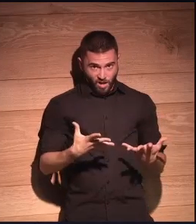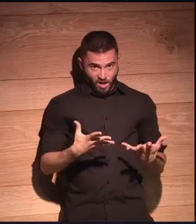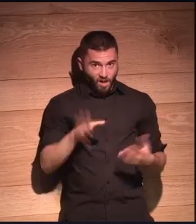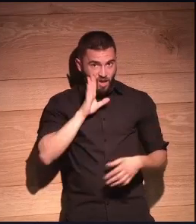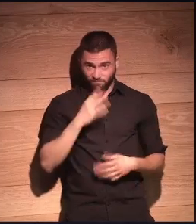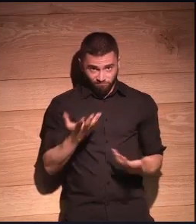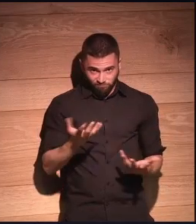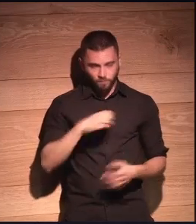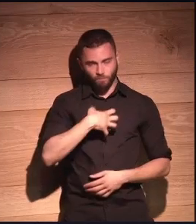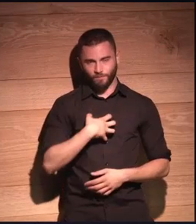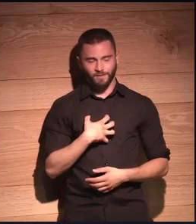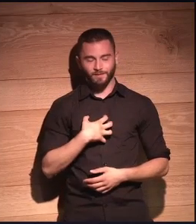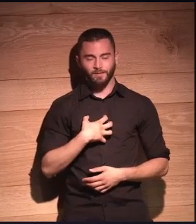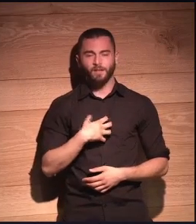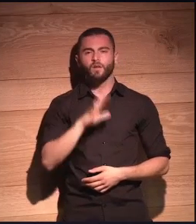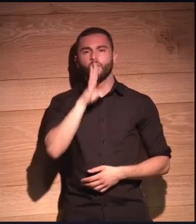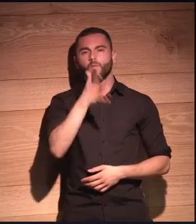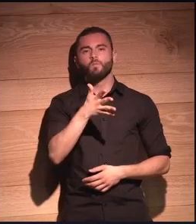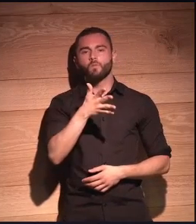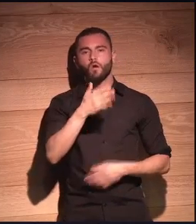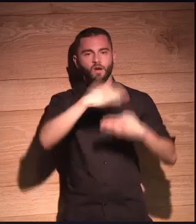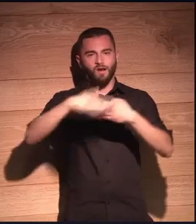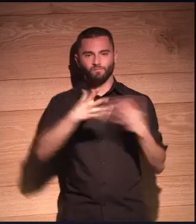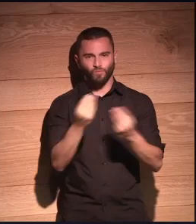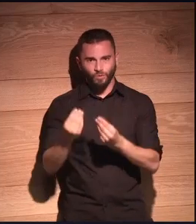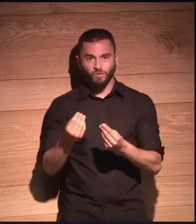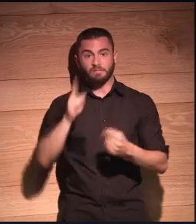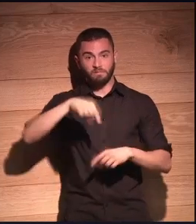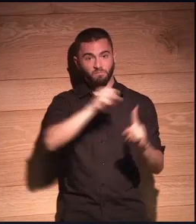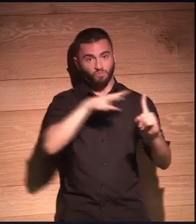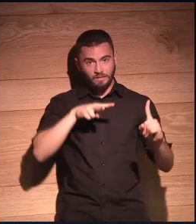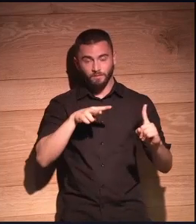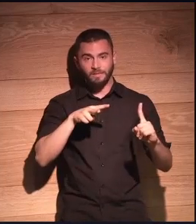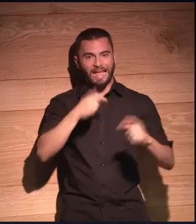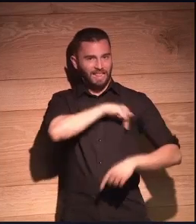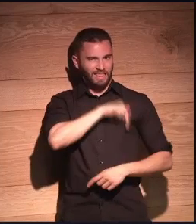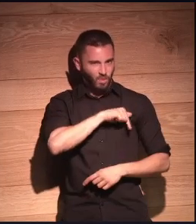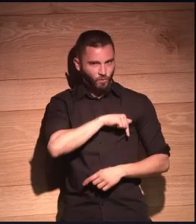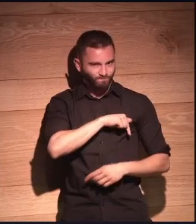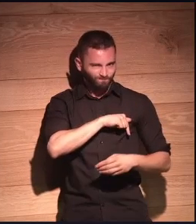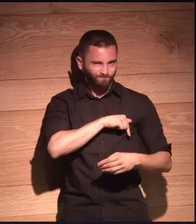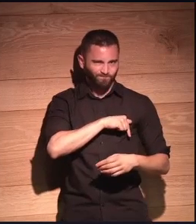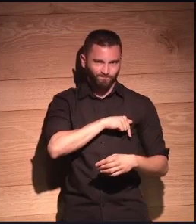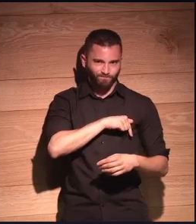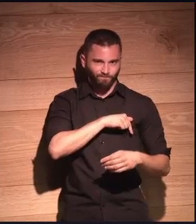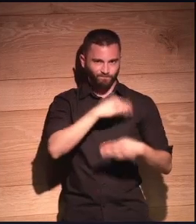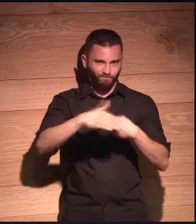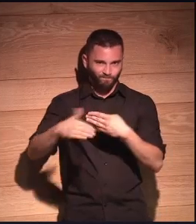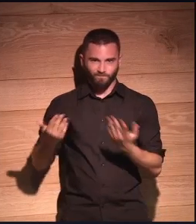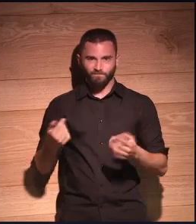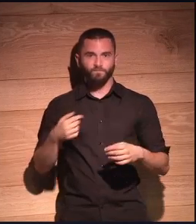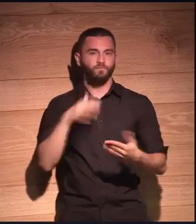es posible, porque hay muchas limitaciones también desde el punto de vista ético a la hora de hacer ese tipo